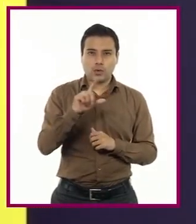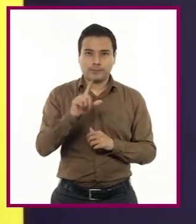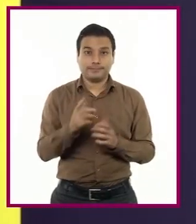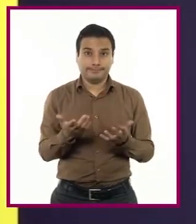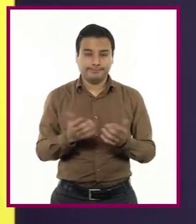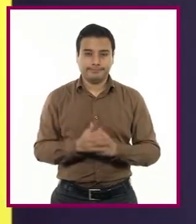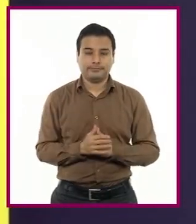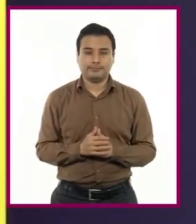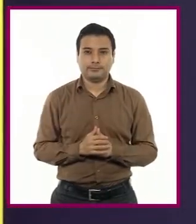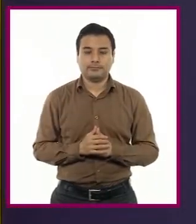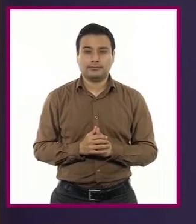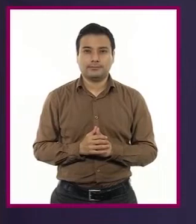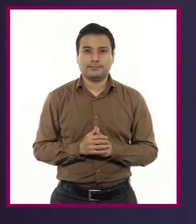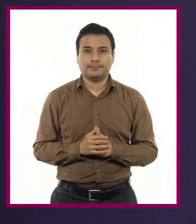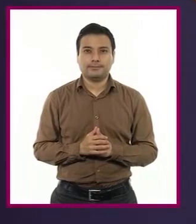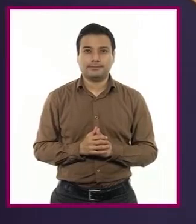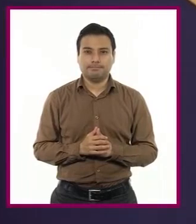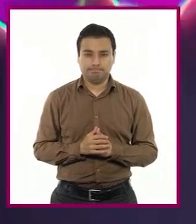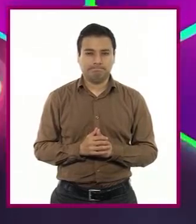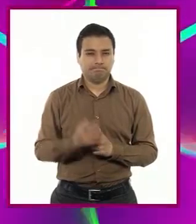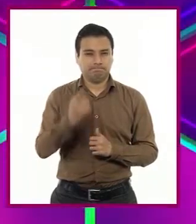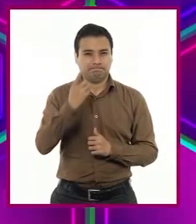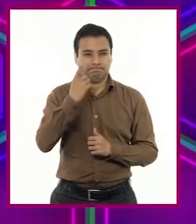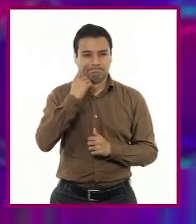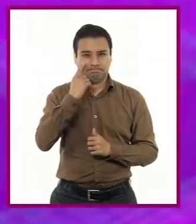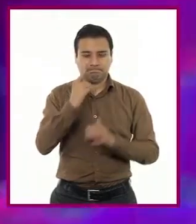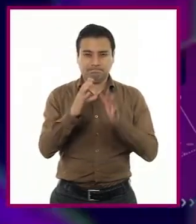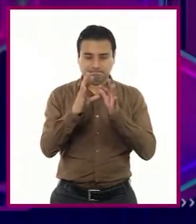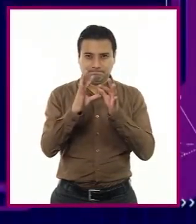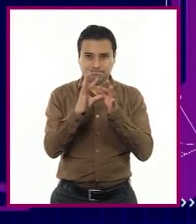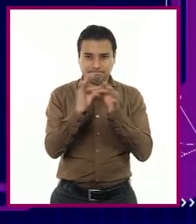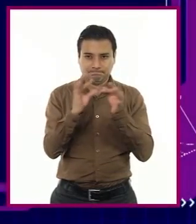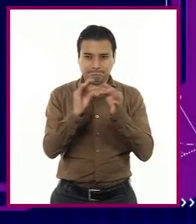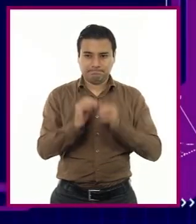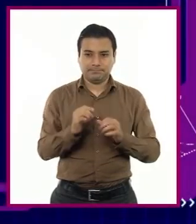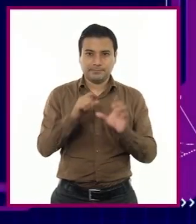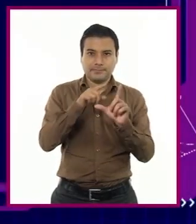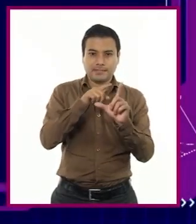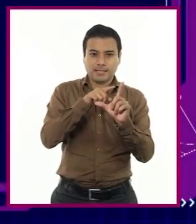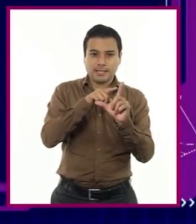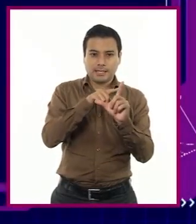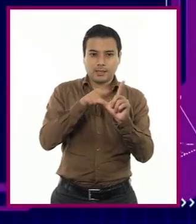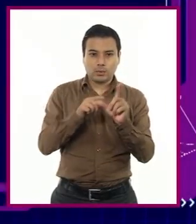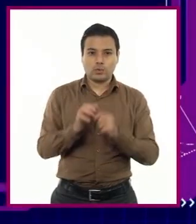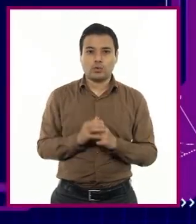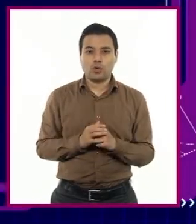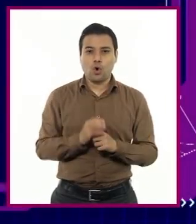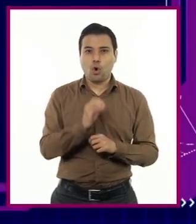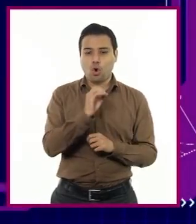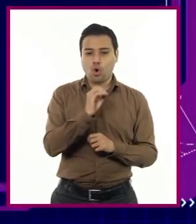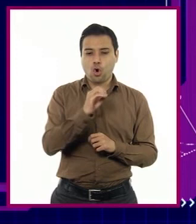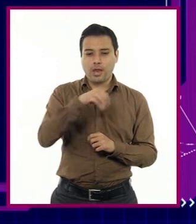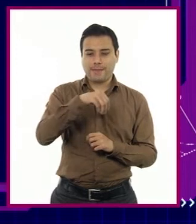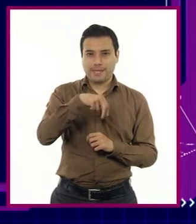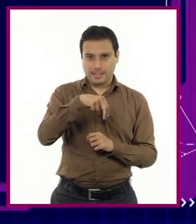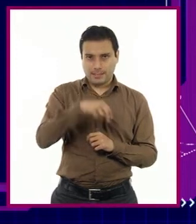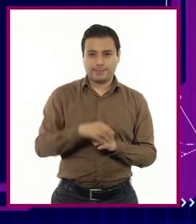ALA. Comencemos estableciendo la congruencia entre el ángulo OMN y el